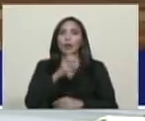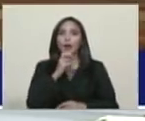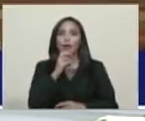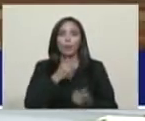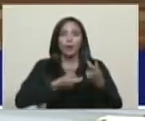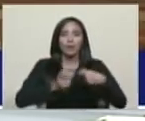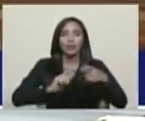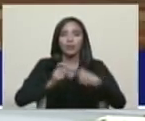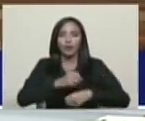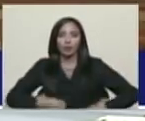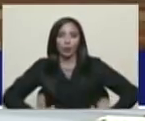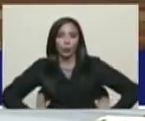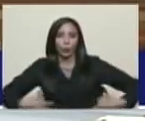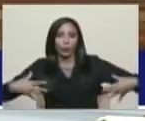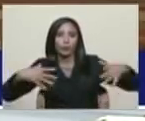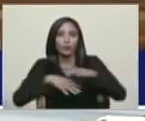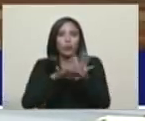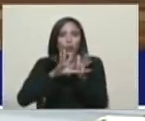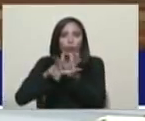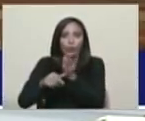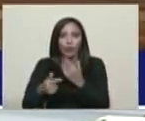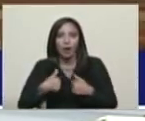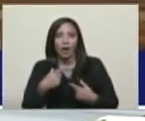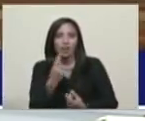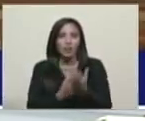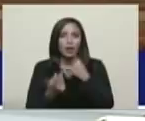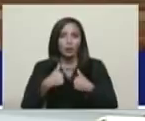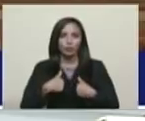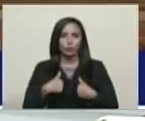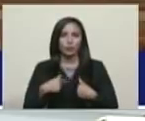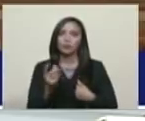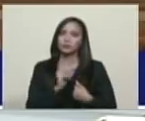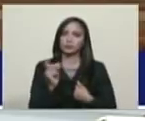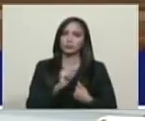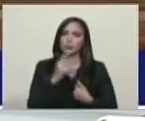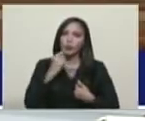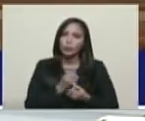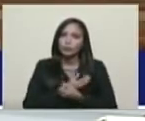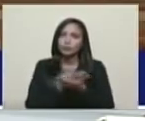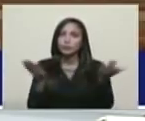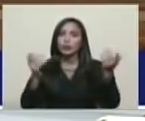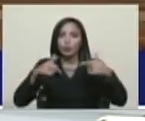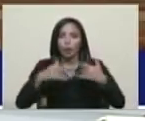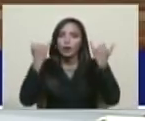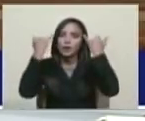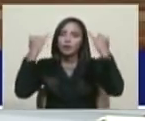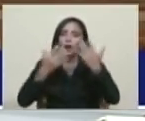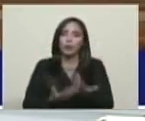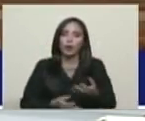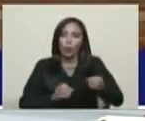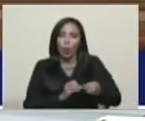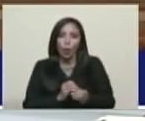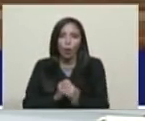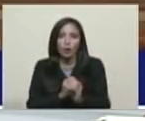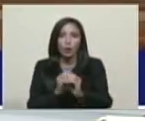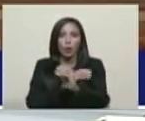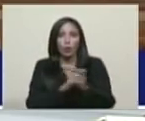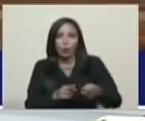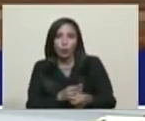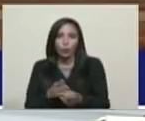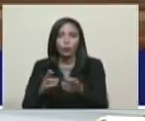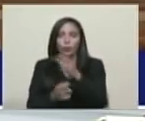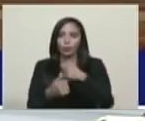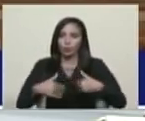para enriquecer magnates. Estoy en la política del arco minero del Orinoco, haciendo un inmenso esfuerzo